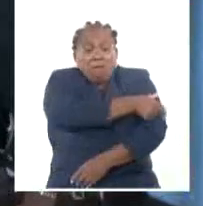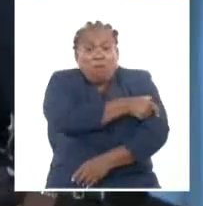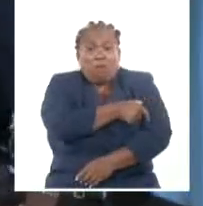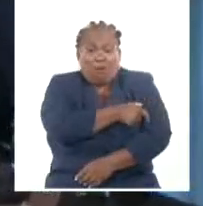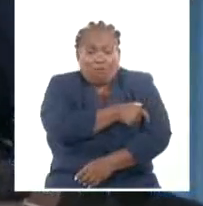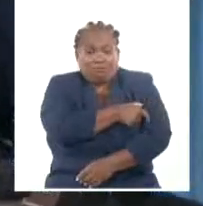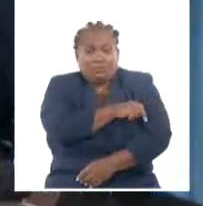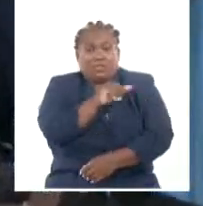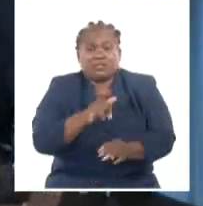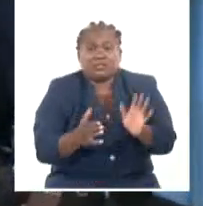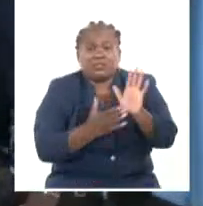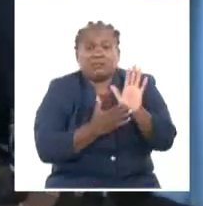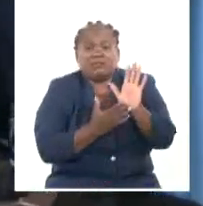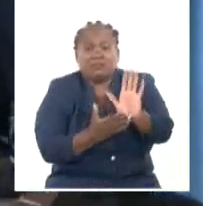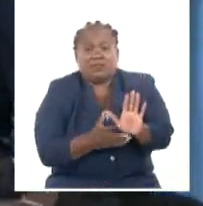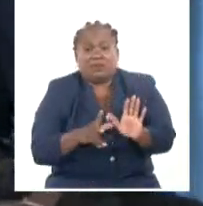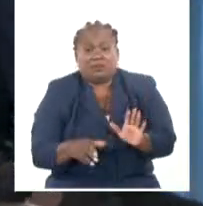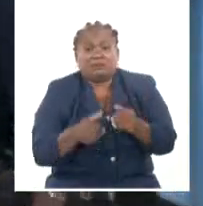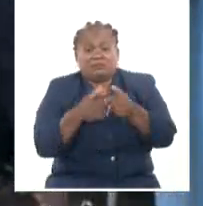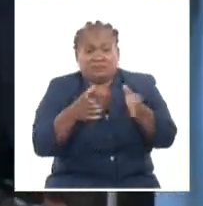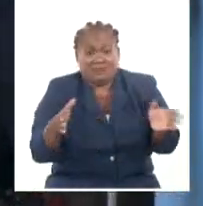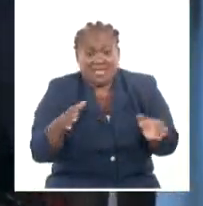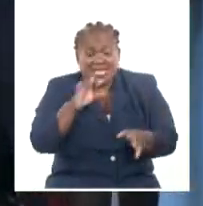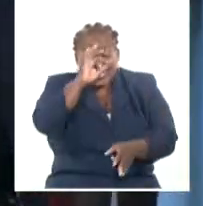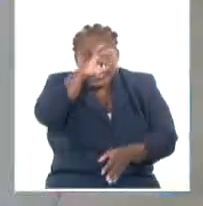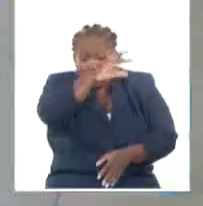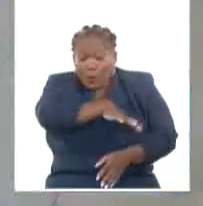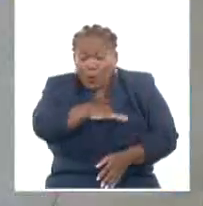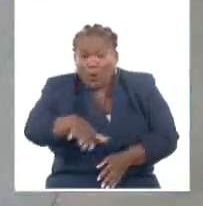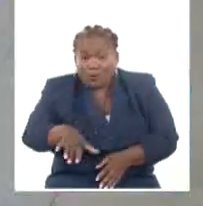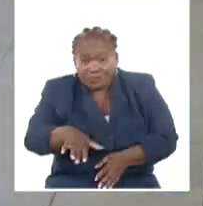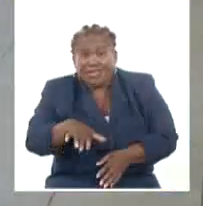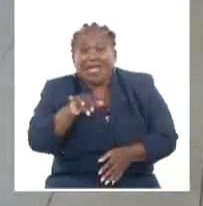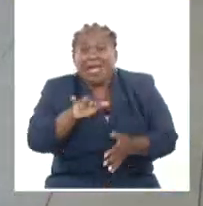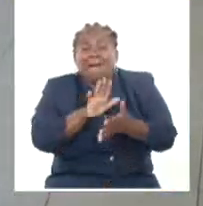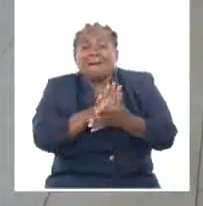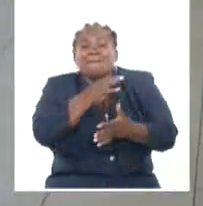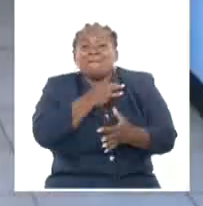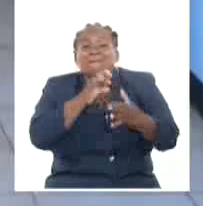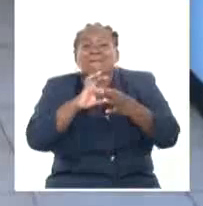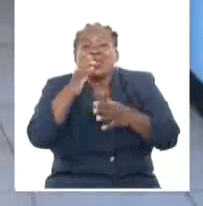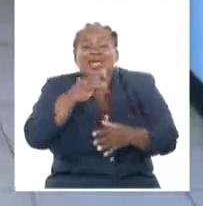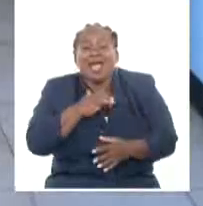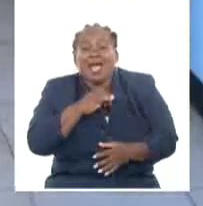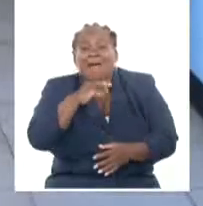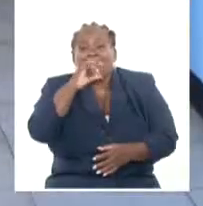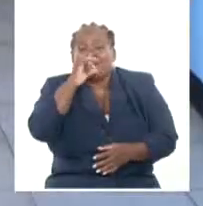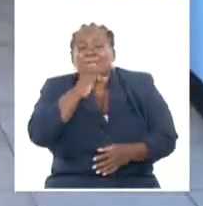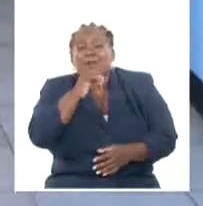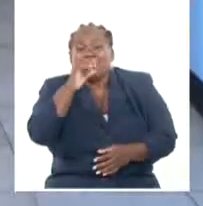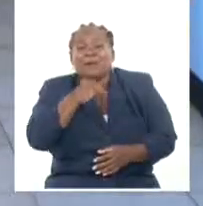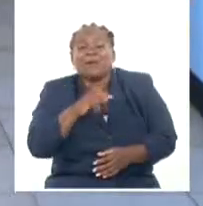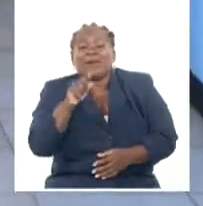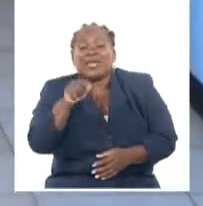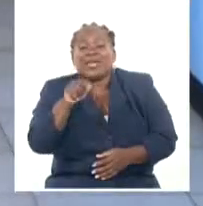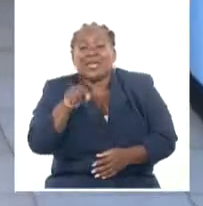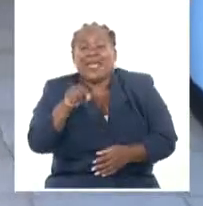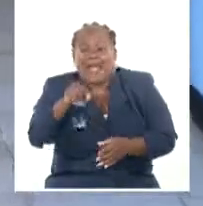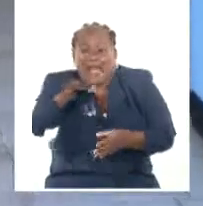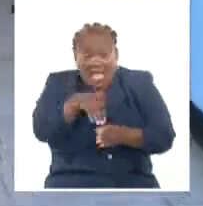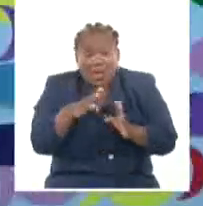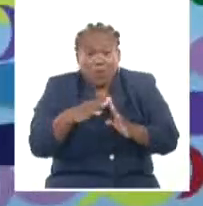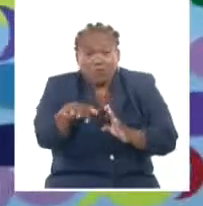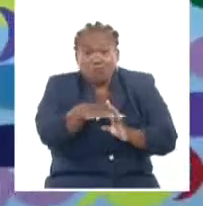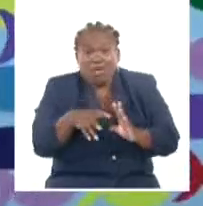lo muestra la inauguración del círculo infantil Mega Bebé en la comunidad Los Cangrejitos de la Oriental Ciudad. El proyecto